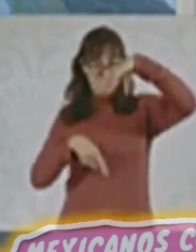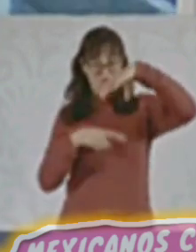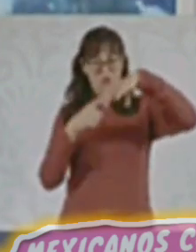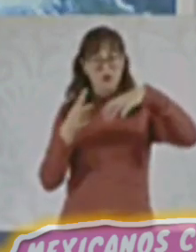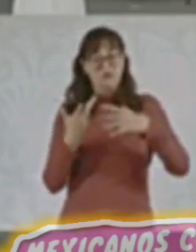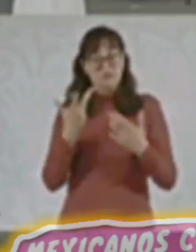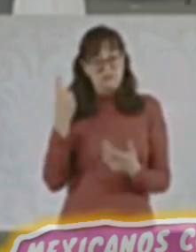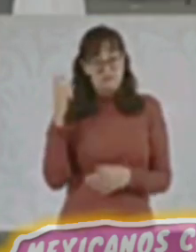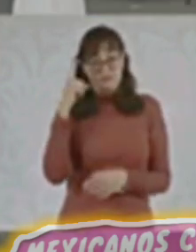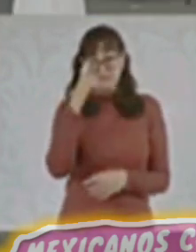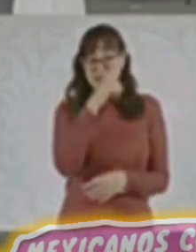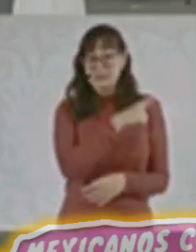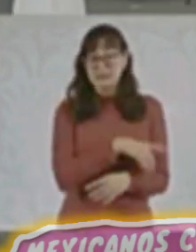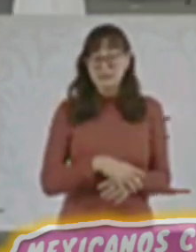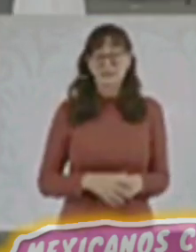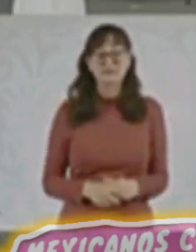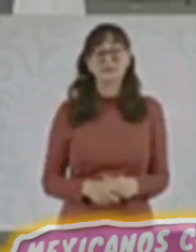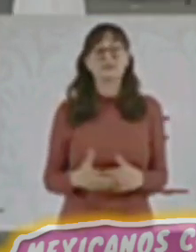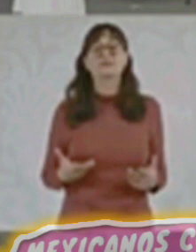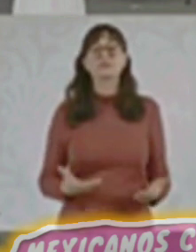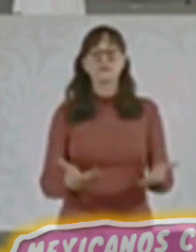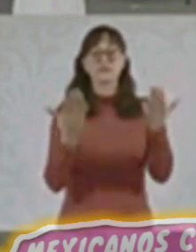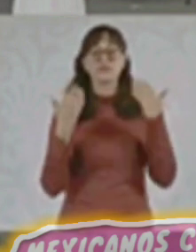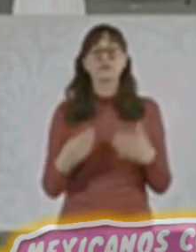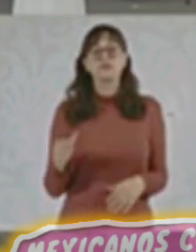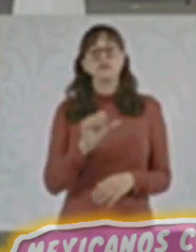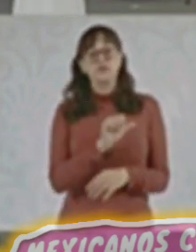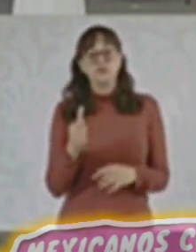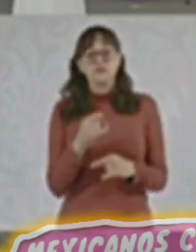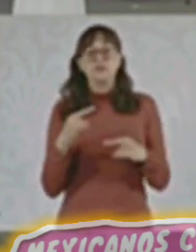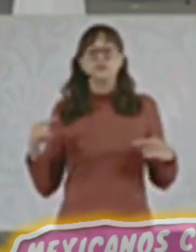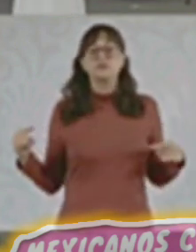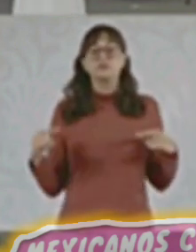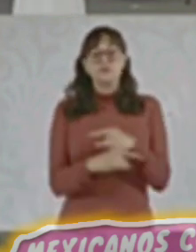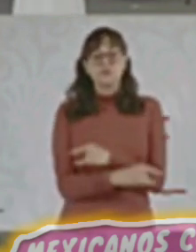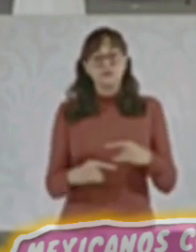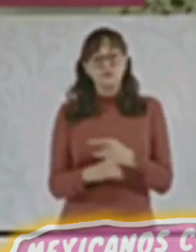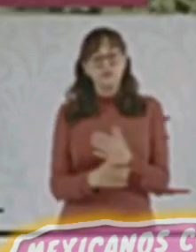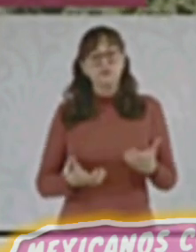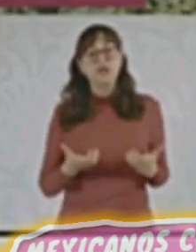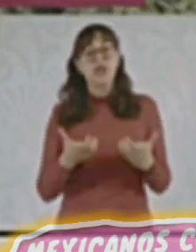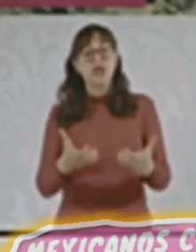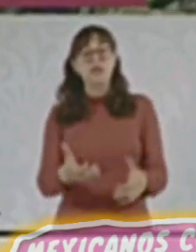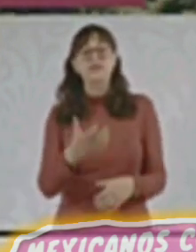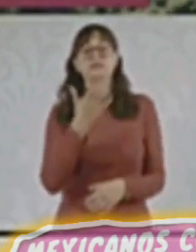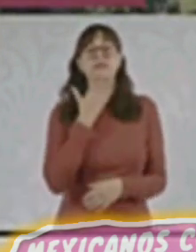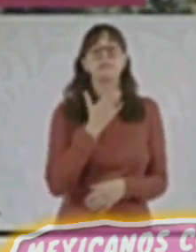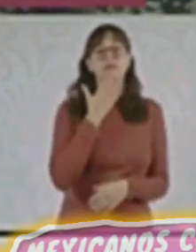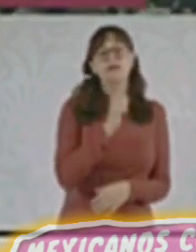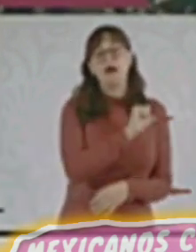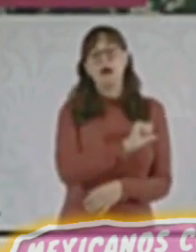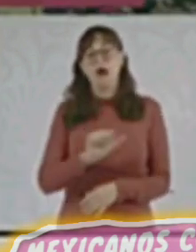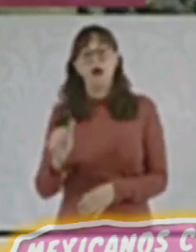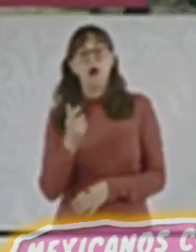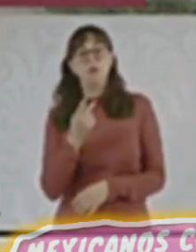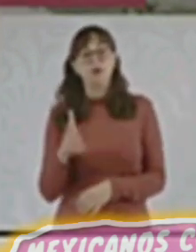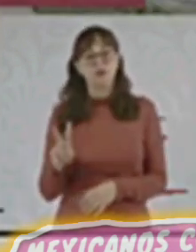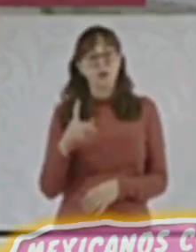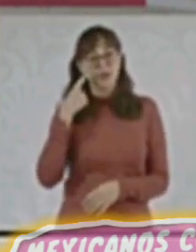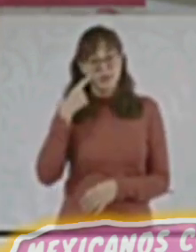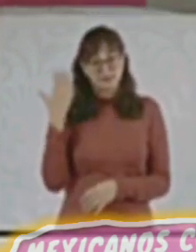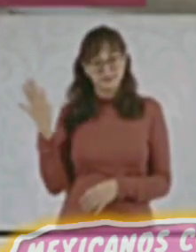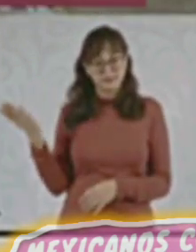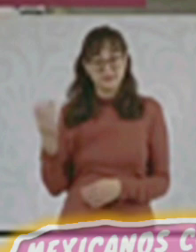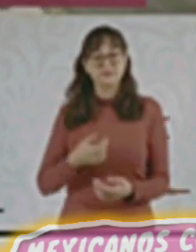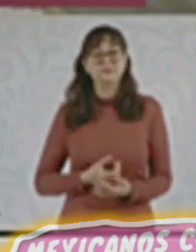La siguiente. Tenemos la autopista Tepic-Puerto Vallarta en 2 tramos, Las Varas-Puerto Vallarta.